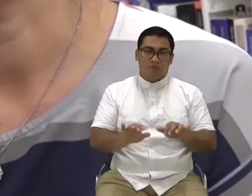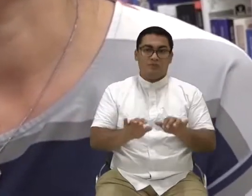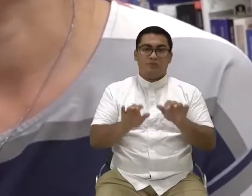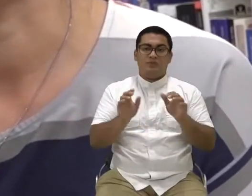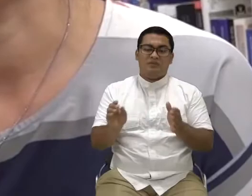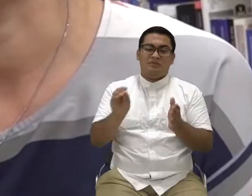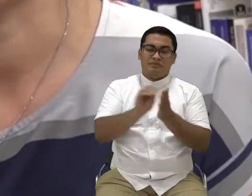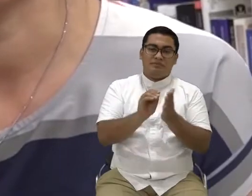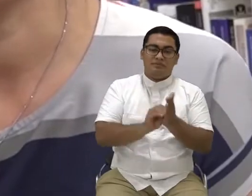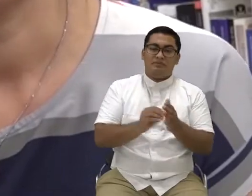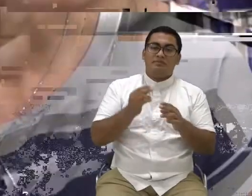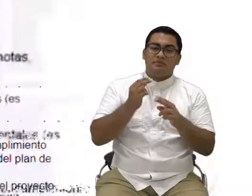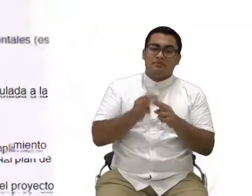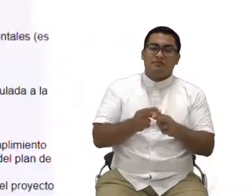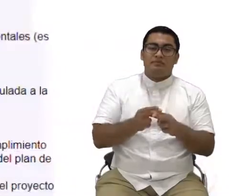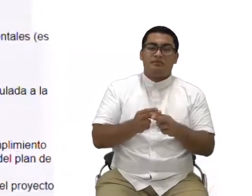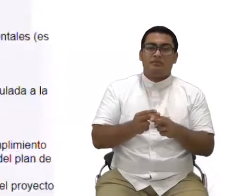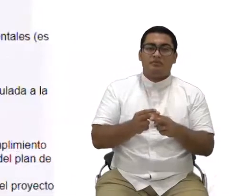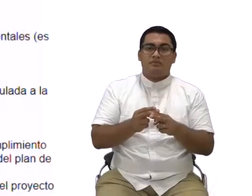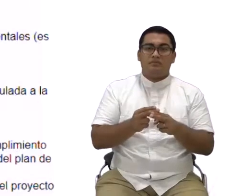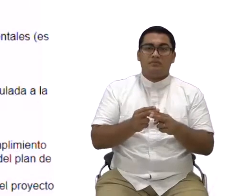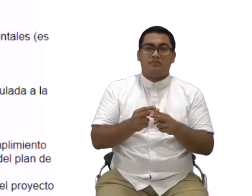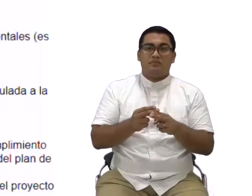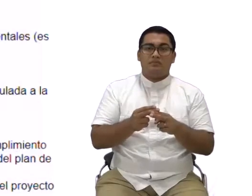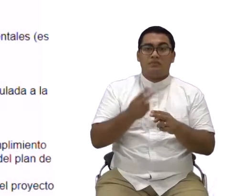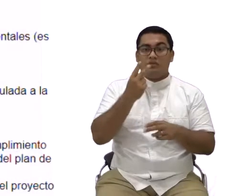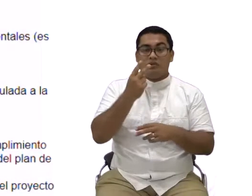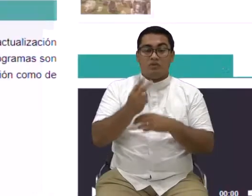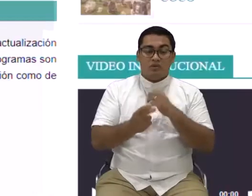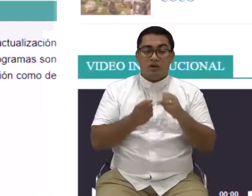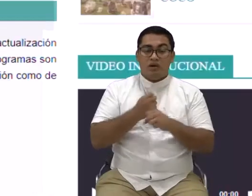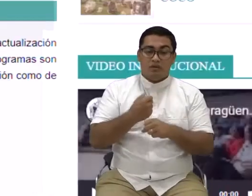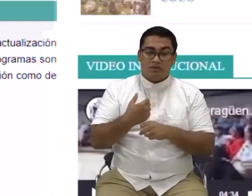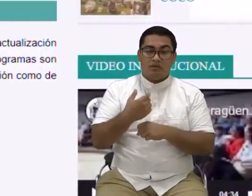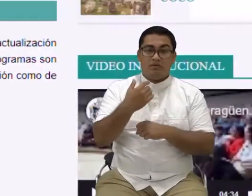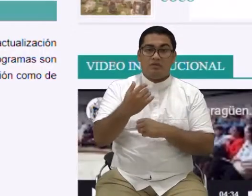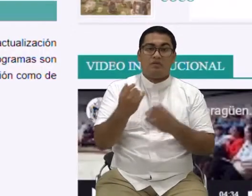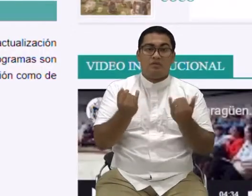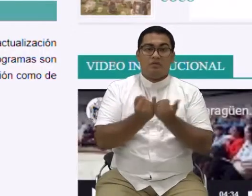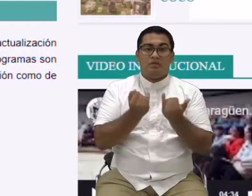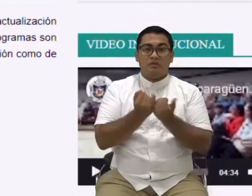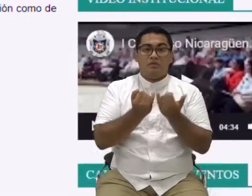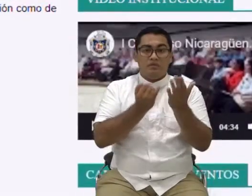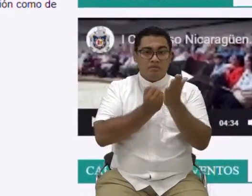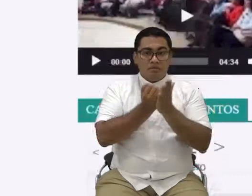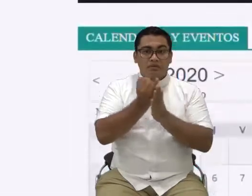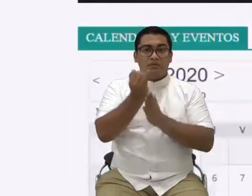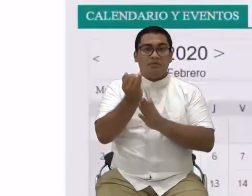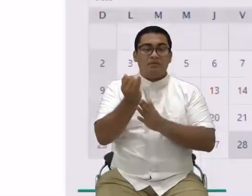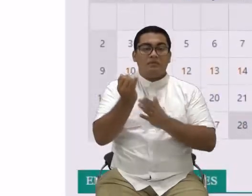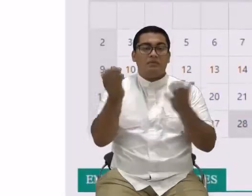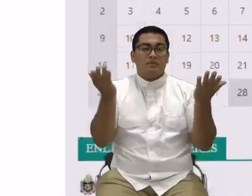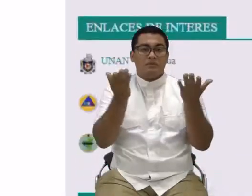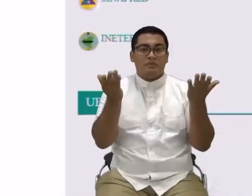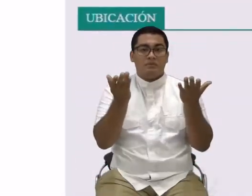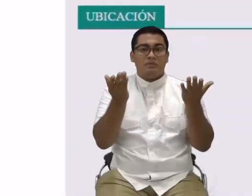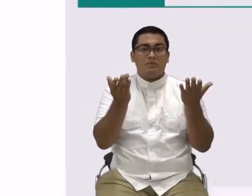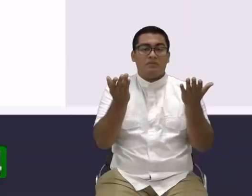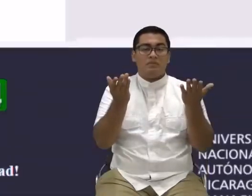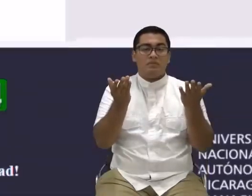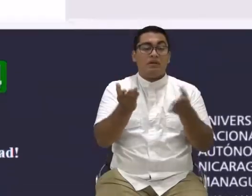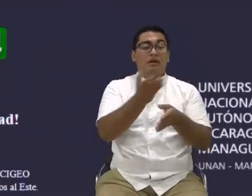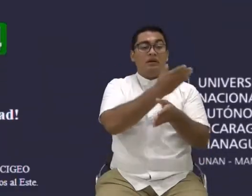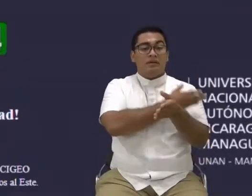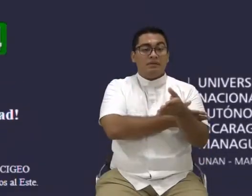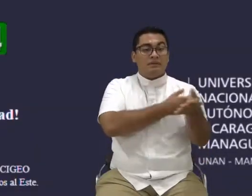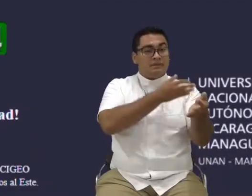página web, se pueden registrar ahí. Esa maestría tiene una duración de 2 años, incluyendo la investigación de tesis que se hace, y lo que queremos, como